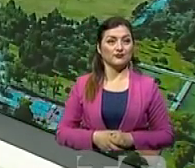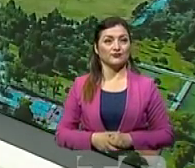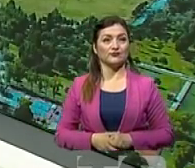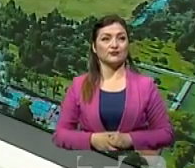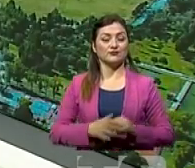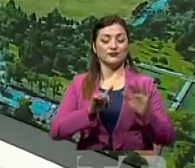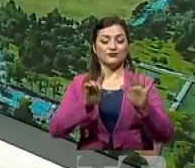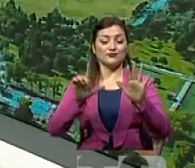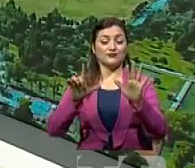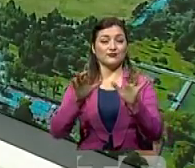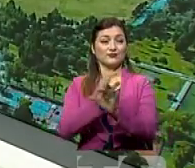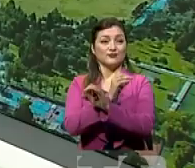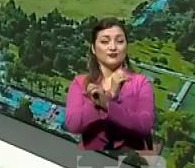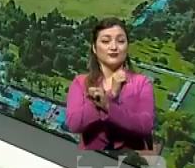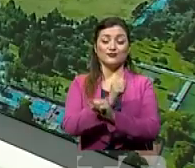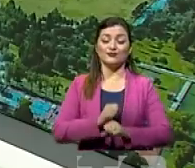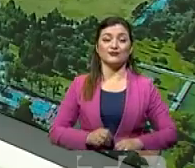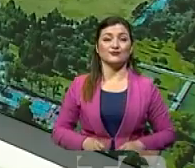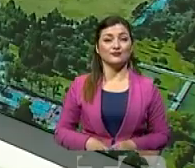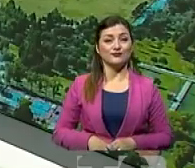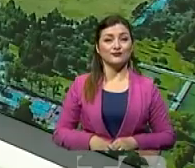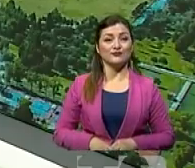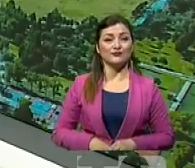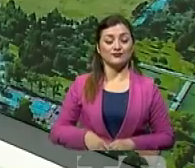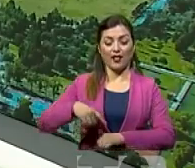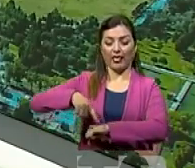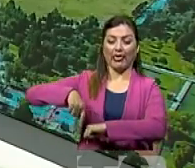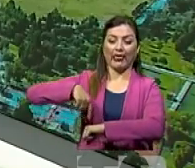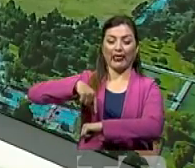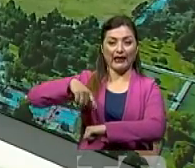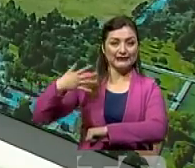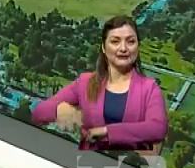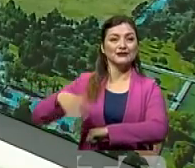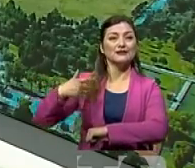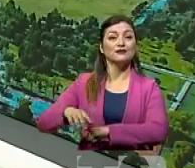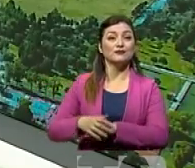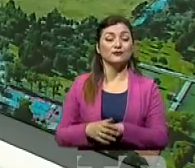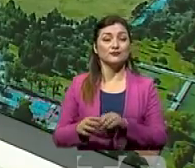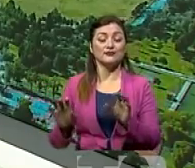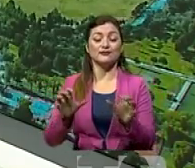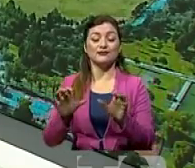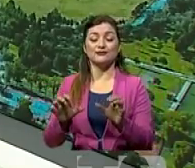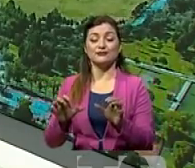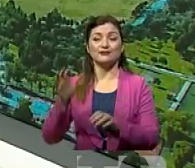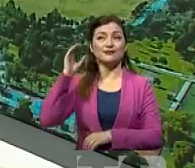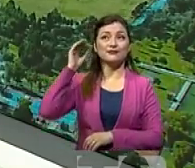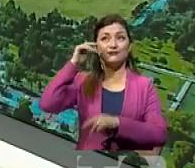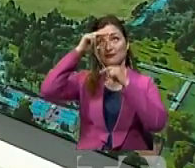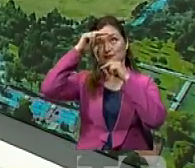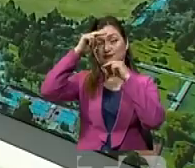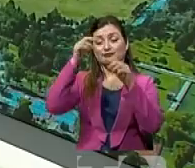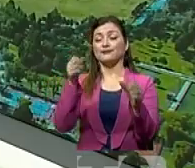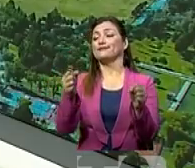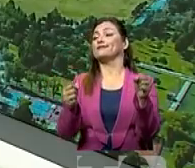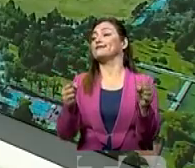6, 7 de la noche, y la verdad es que me demoré muchísimo, así que mejor prendí la radio, estaba escuchando noticias,